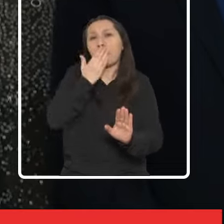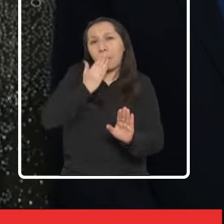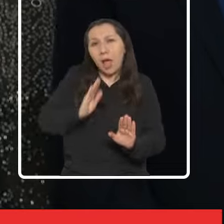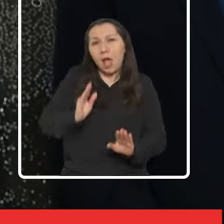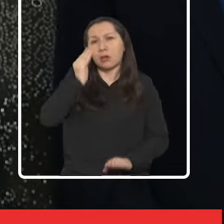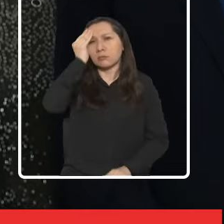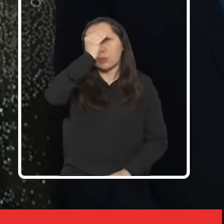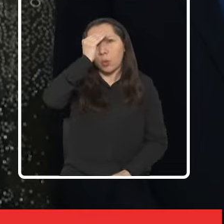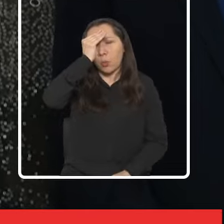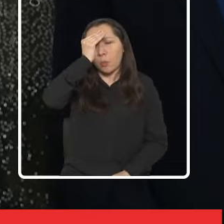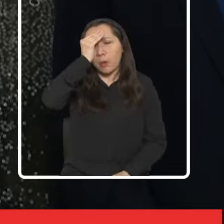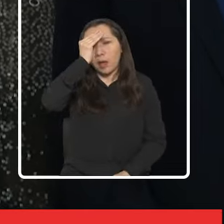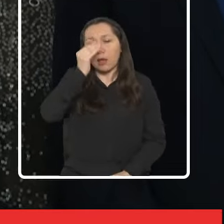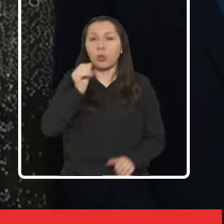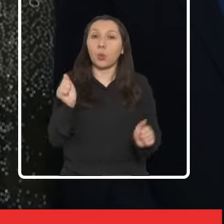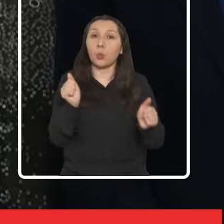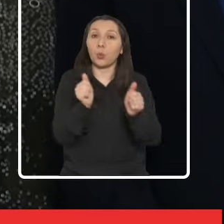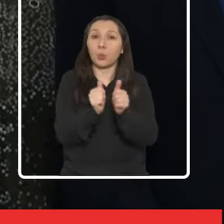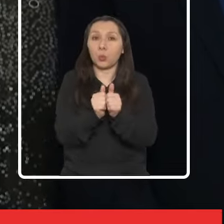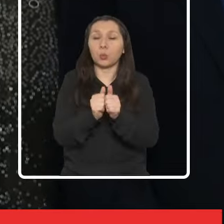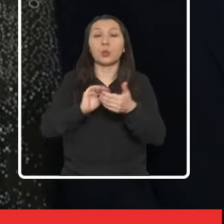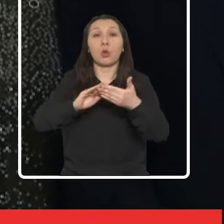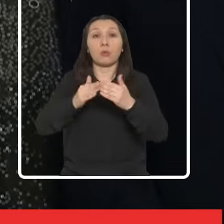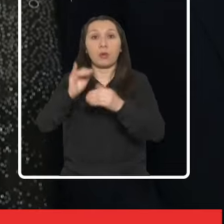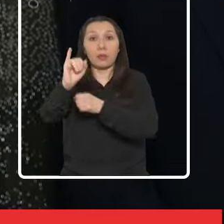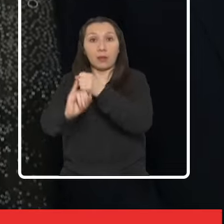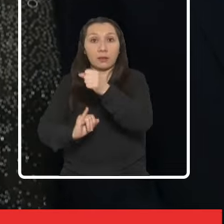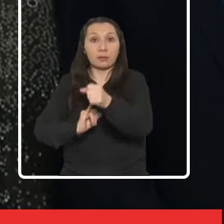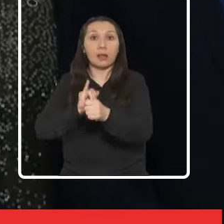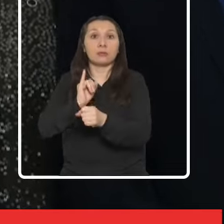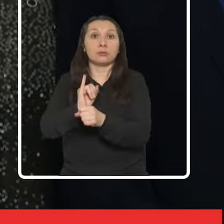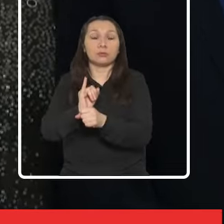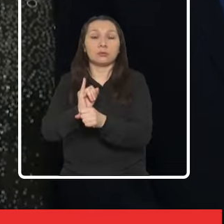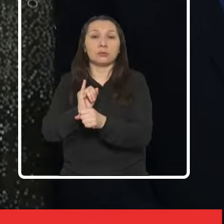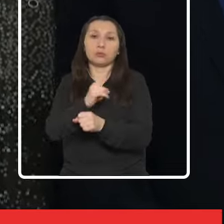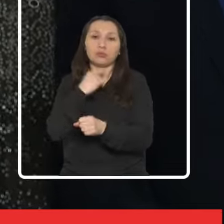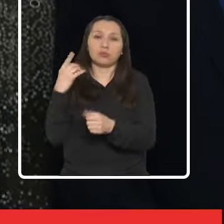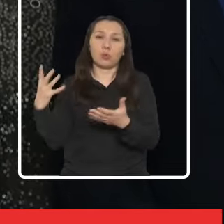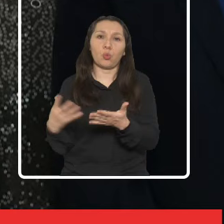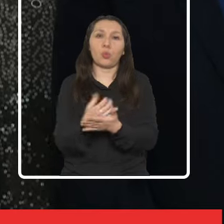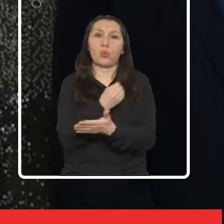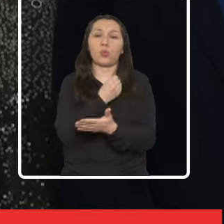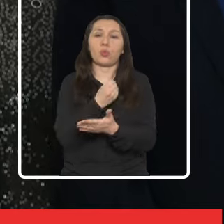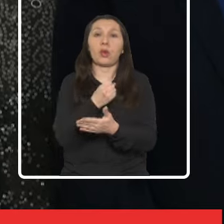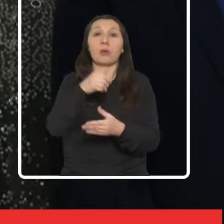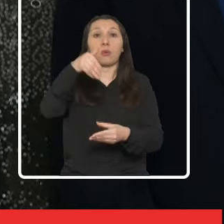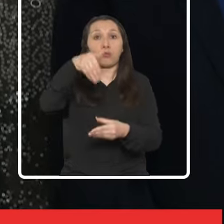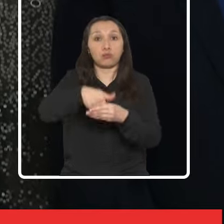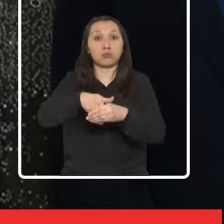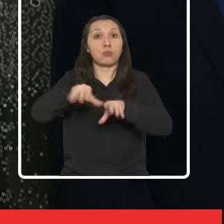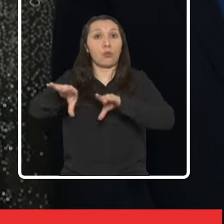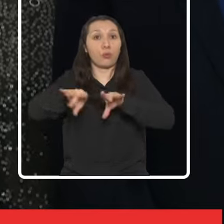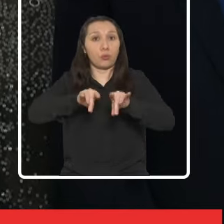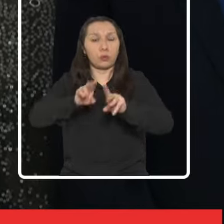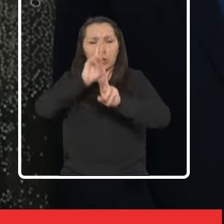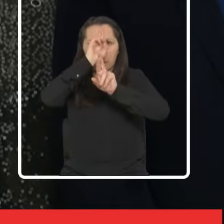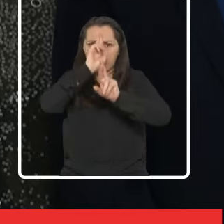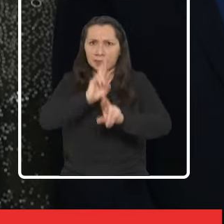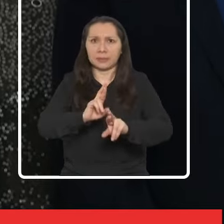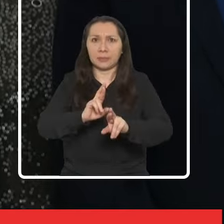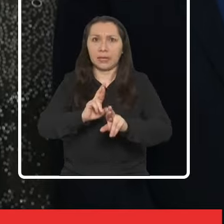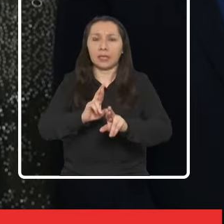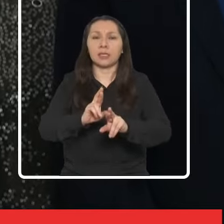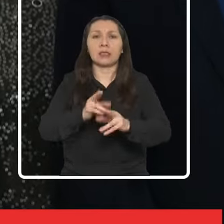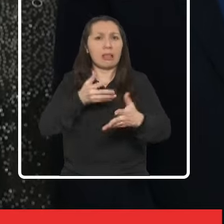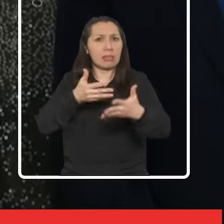que en conjunto con la comunidad internacional logremos que las elecciones se respeten,